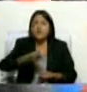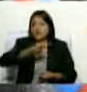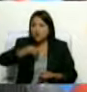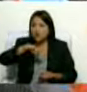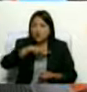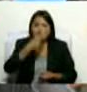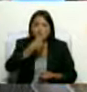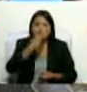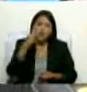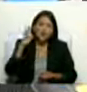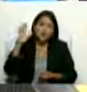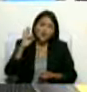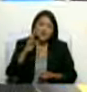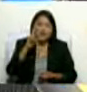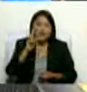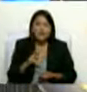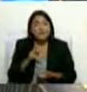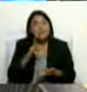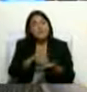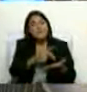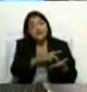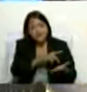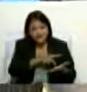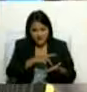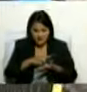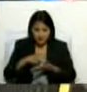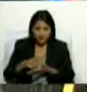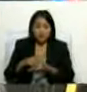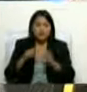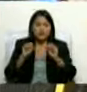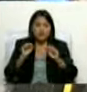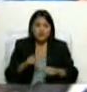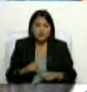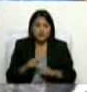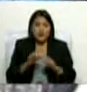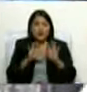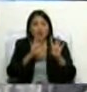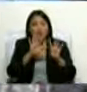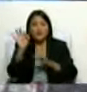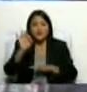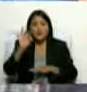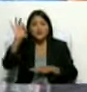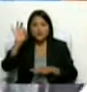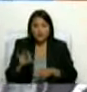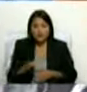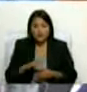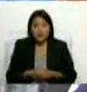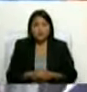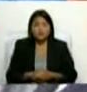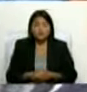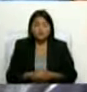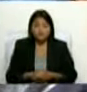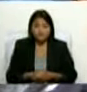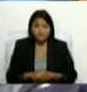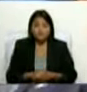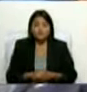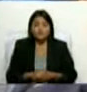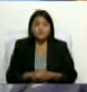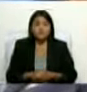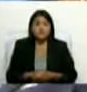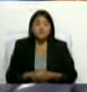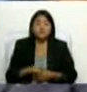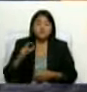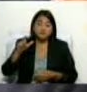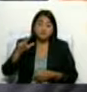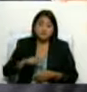de participar. Ahí creo que debe darse una participación de más del 90%. Si históricamente la abstención ha sido de